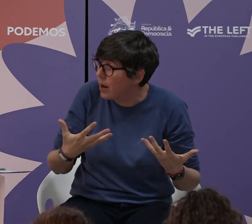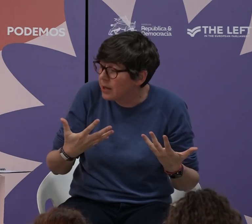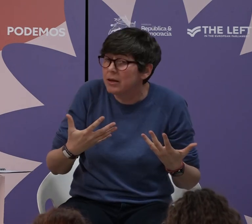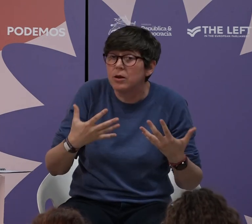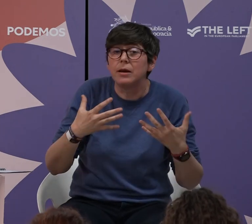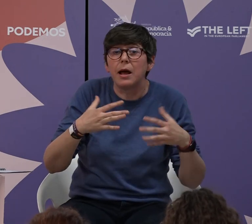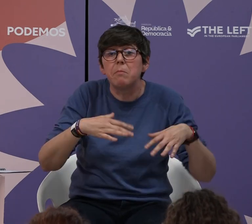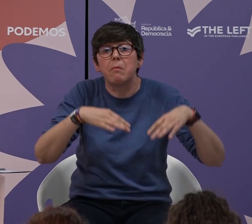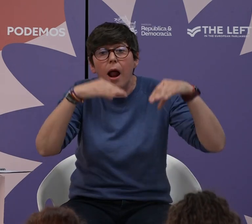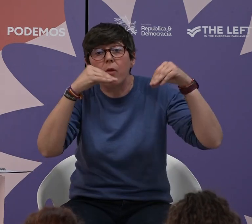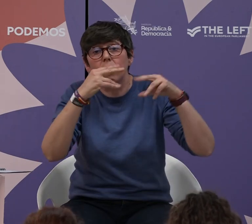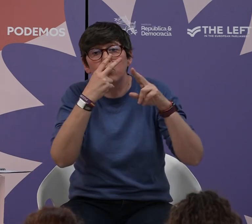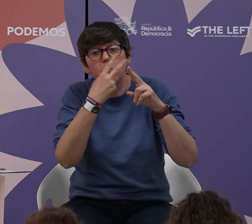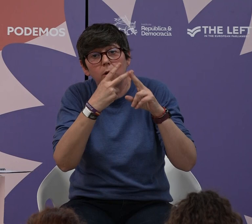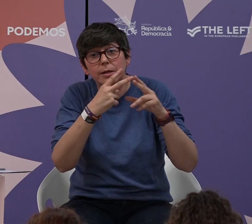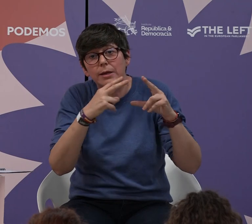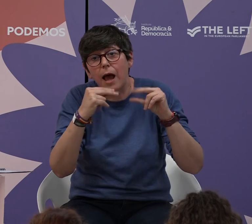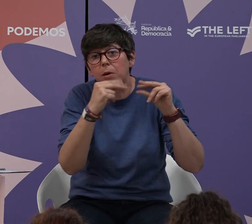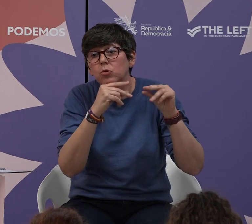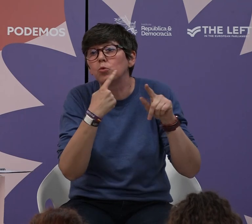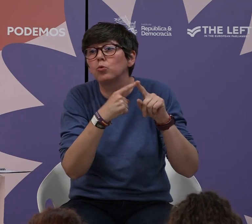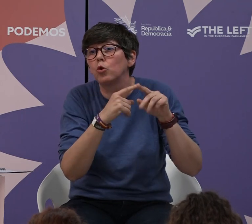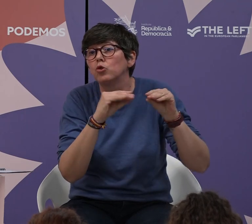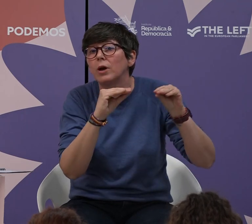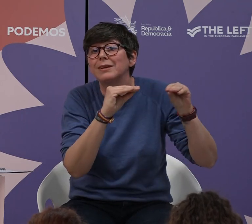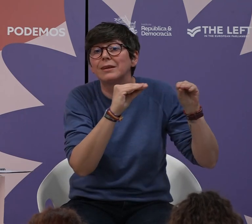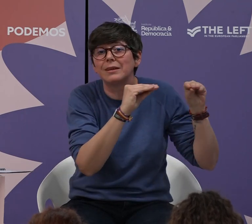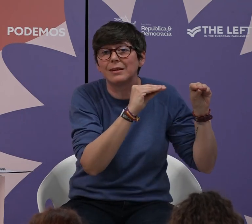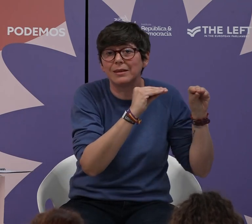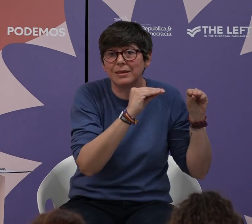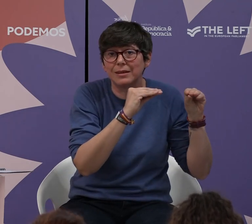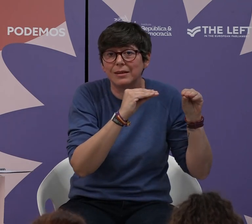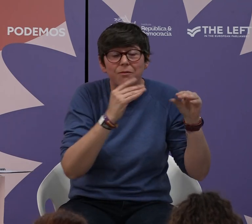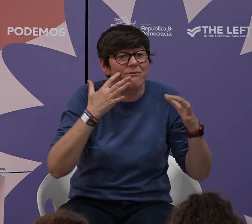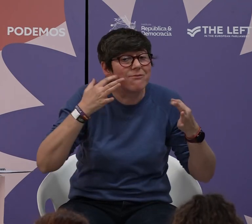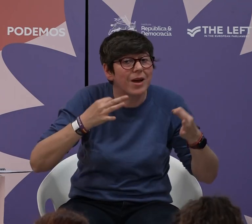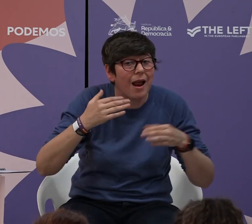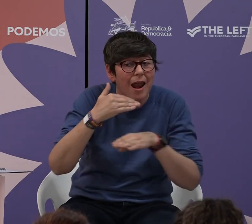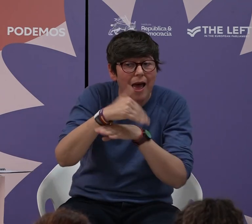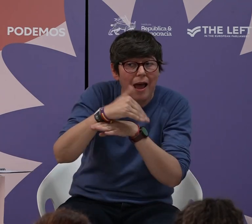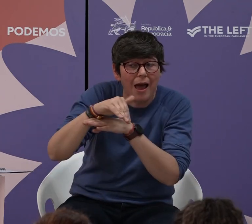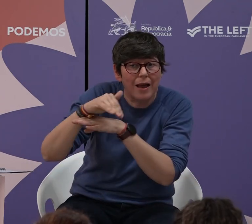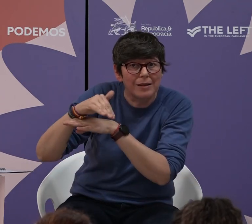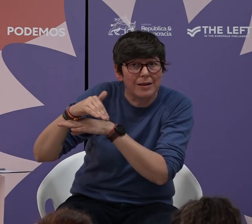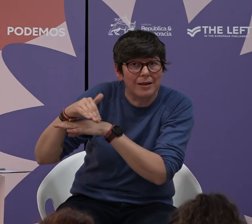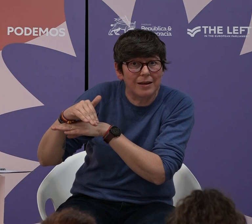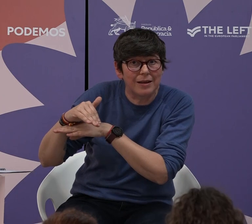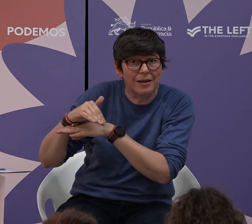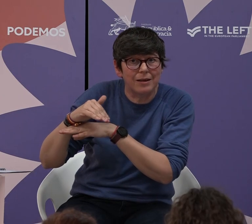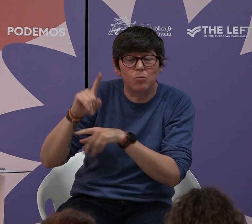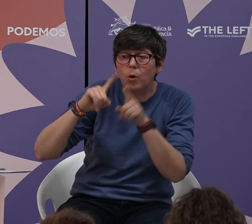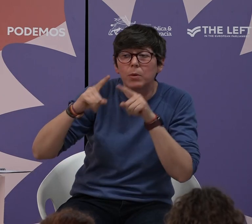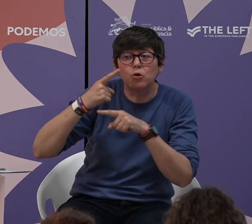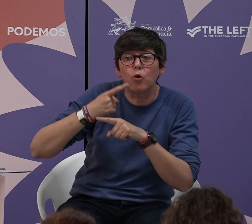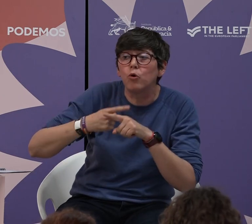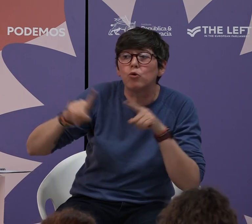en su intervención ahora en el Palacio los políticos hablan de sus cosas y pero en